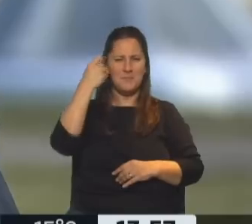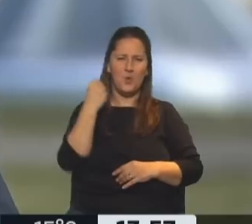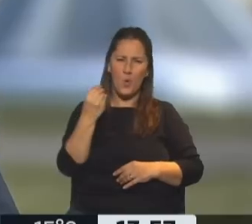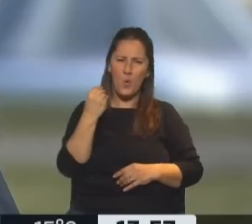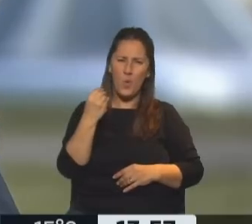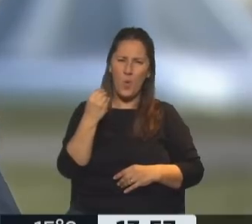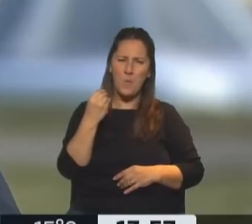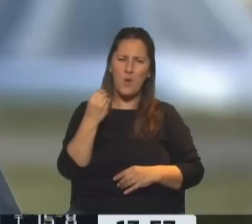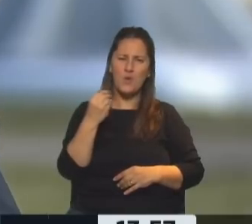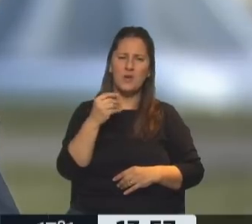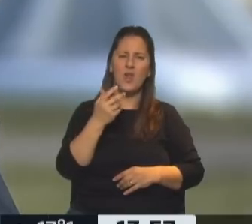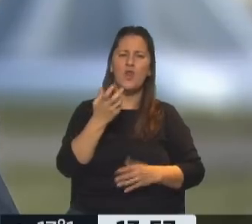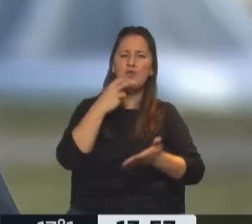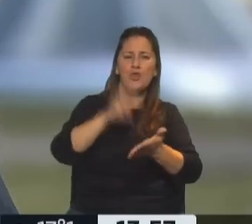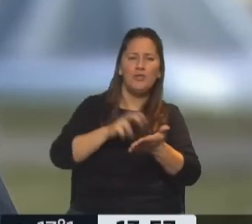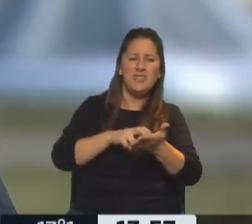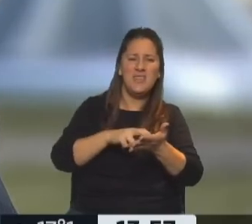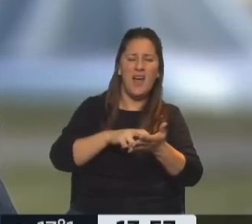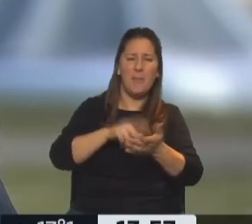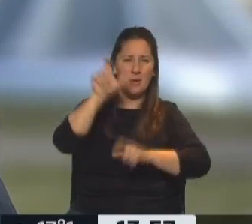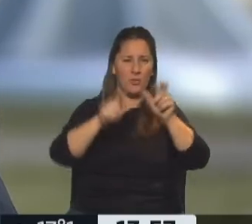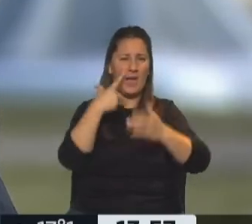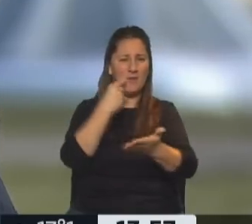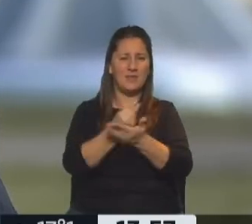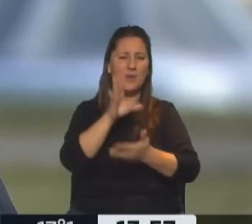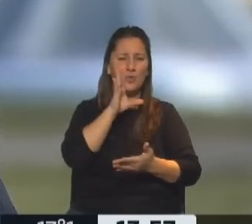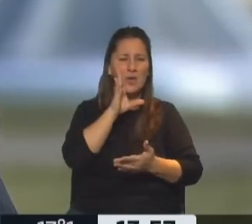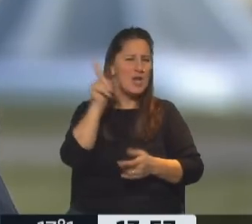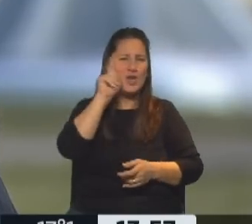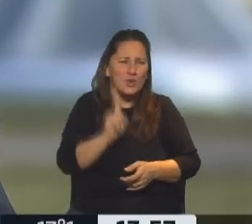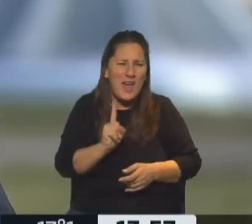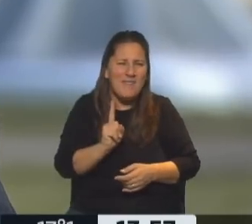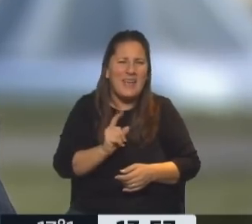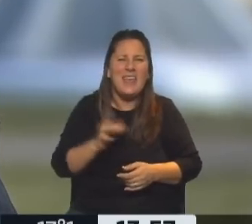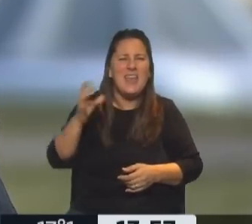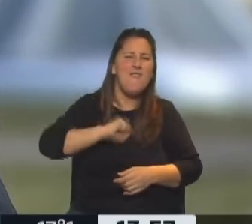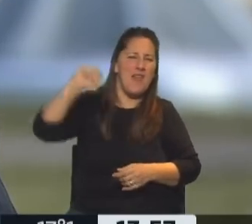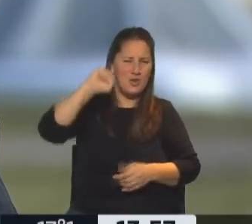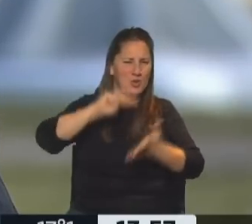cómo recibirán esa noticia los americanos que no tenían noción de lo que era la inflación.